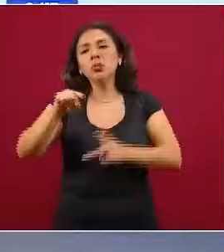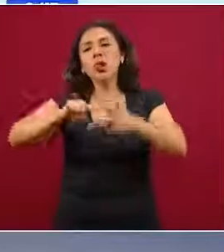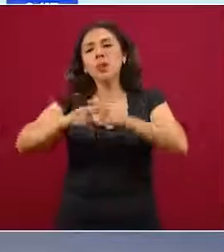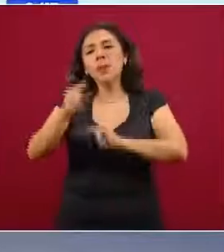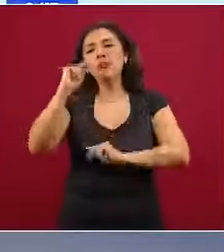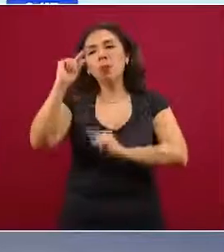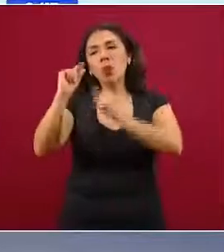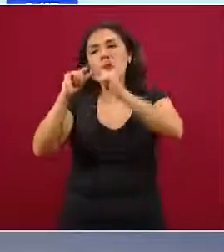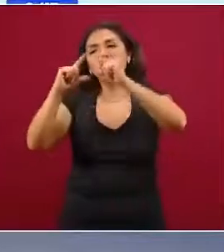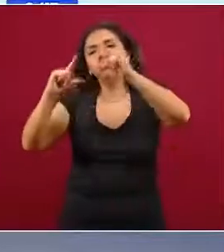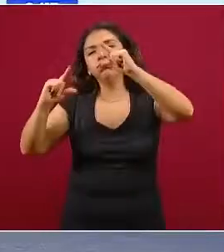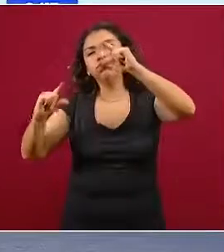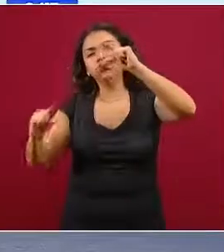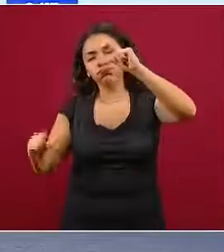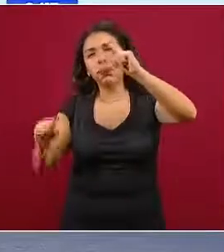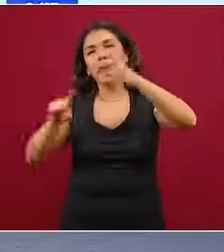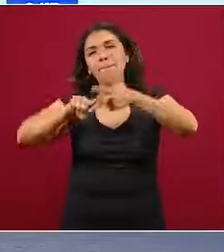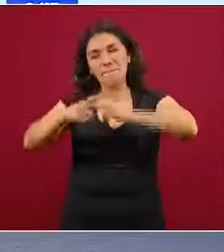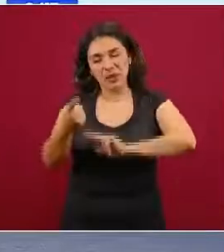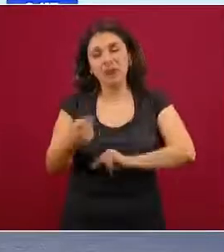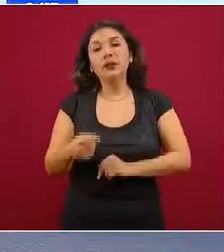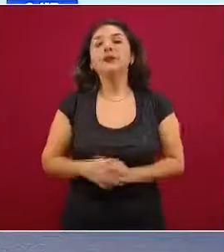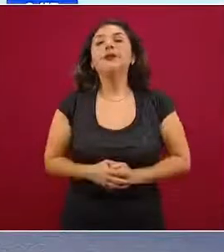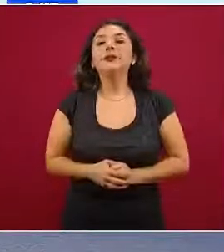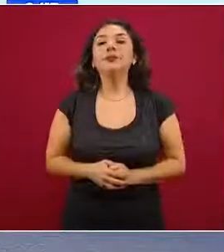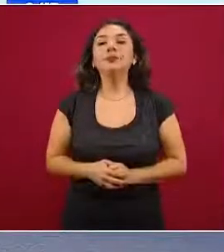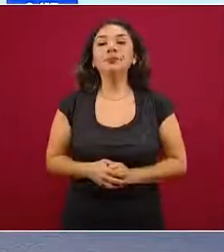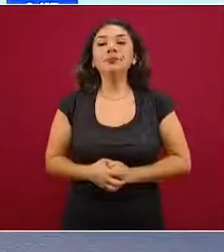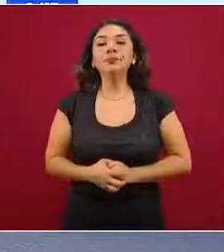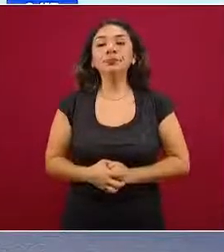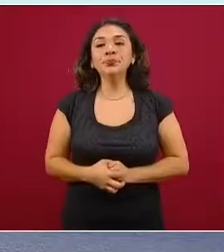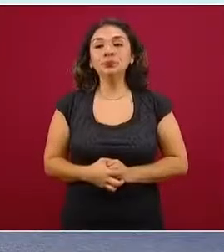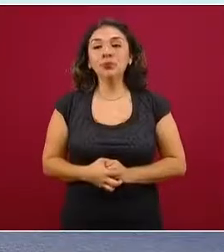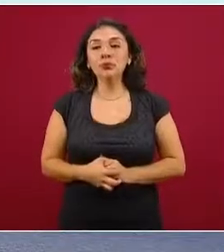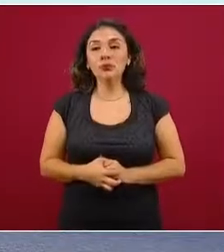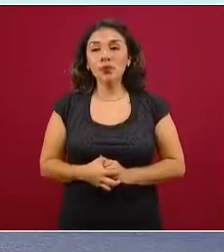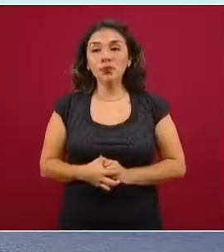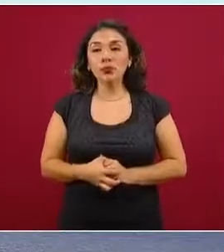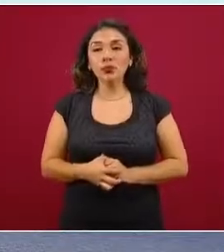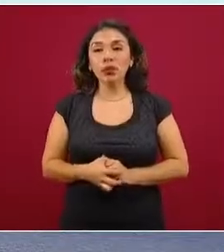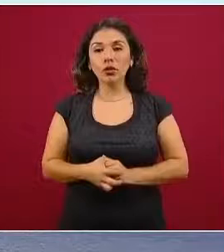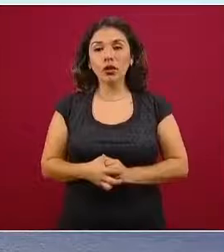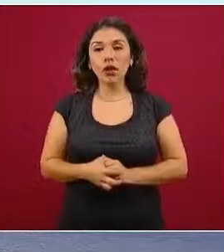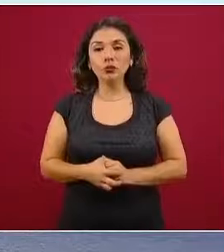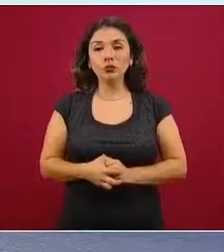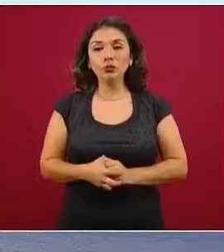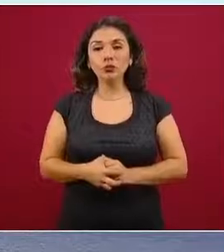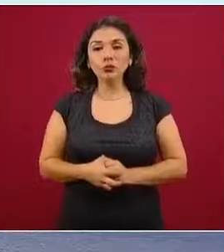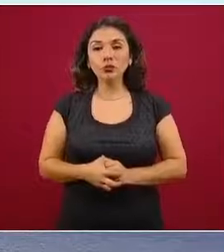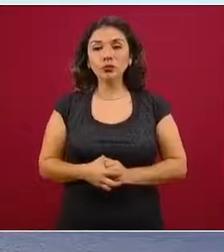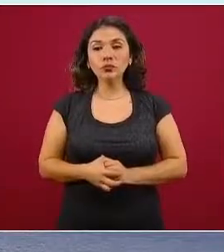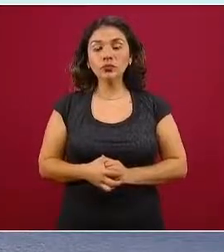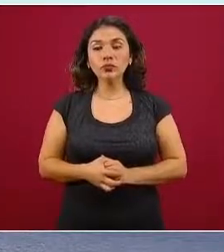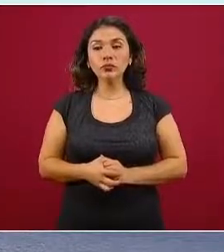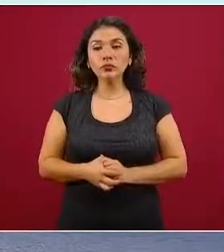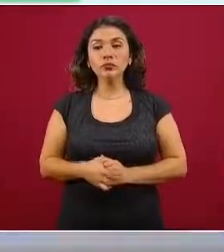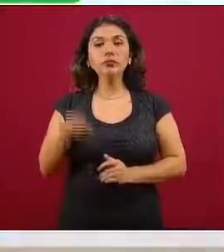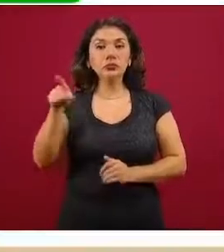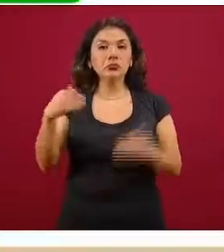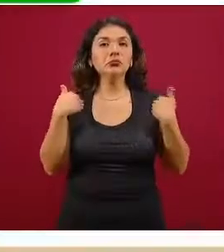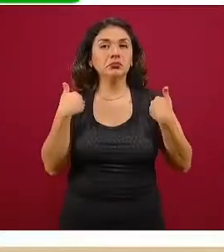tendencia descendente en la 28. Veamos en la siguiente diapositiva sus curvas estimadas para ver este comportamiento. Aquí lo vemos de manera más